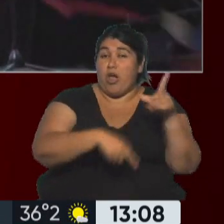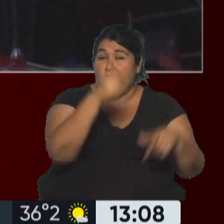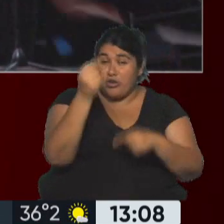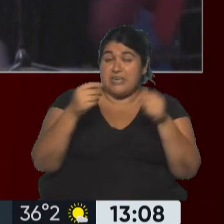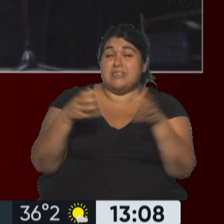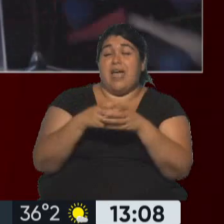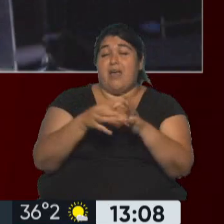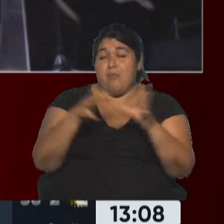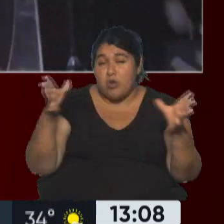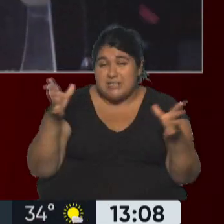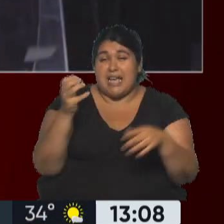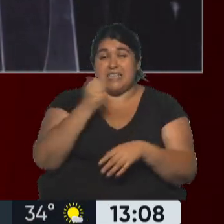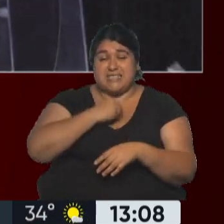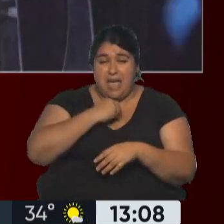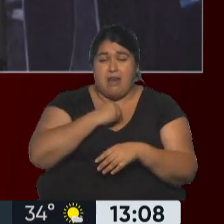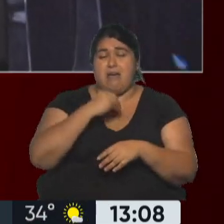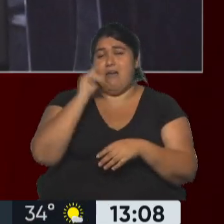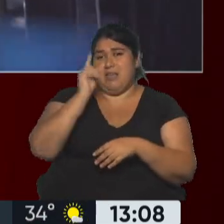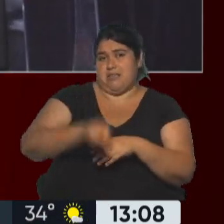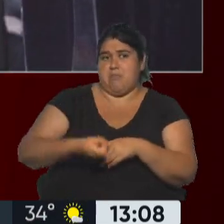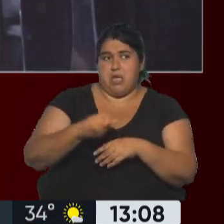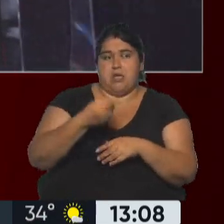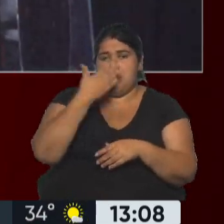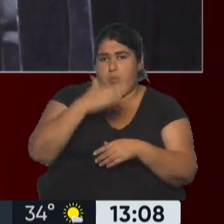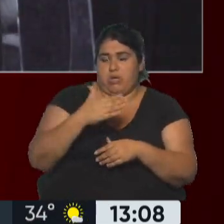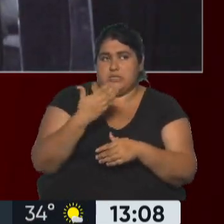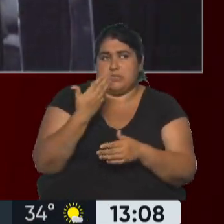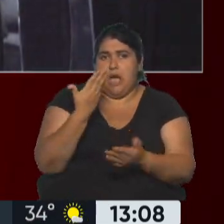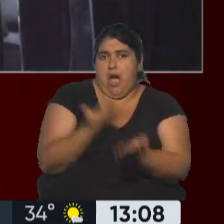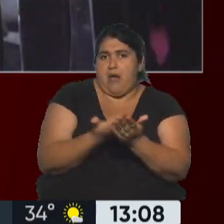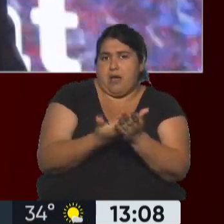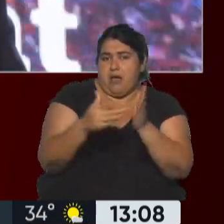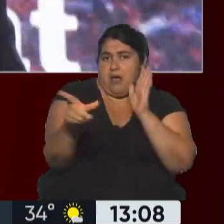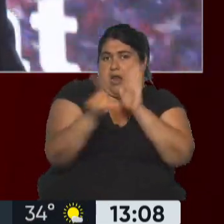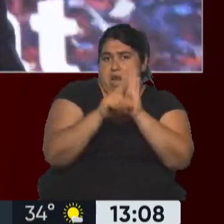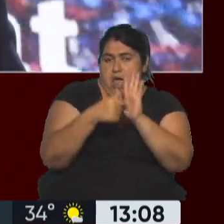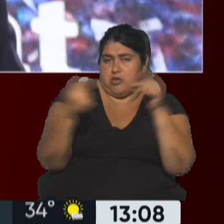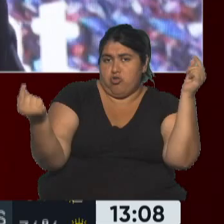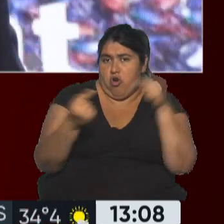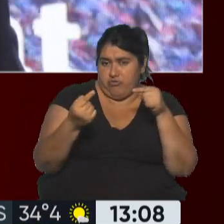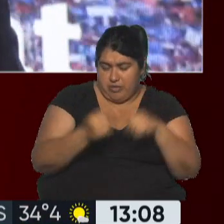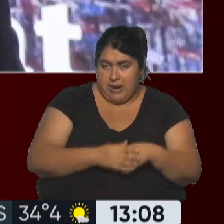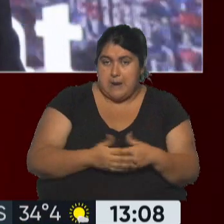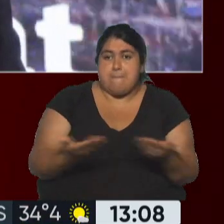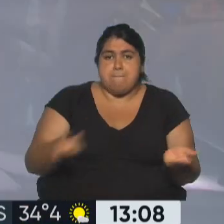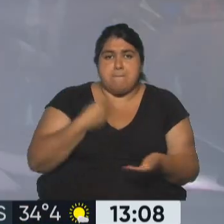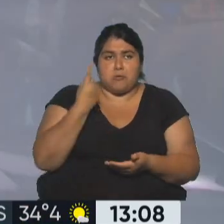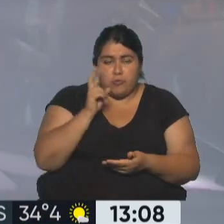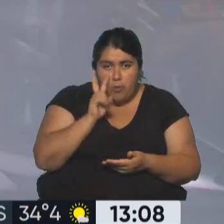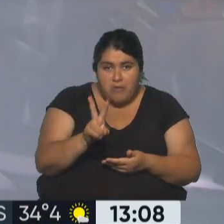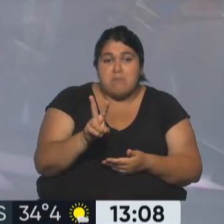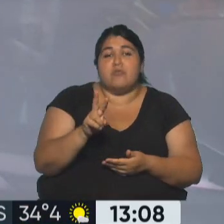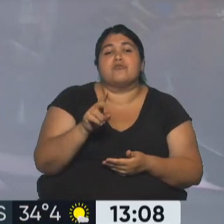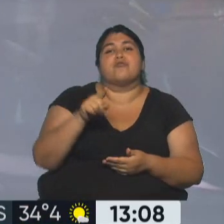Cristiana y del Partido por la Gente, que terminaron votando en contra, y de la capacidad de bloqueo que tiene la oposición. Algo que podemos ver en